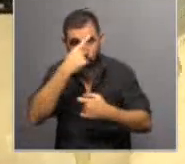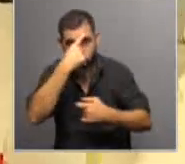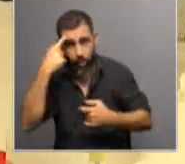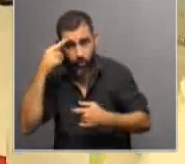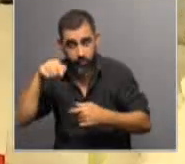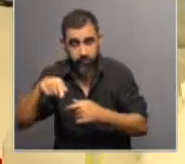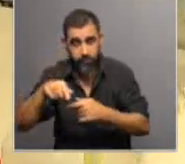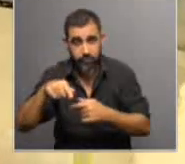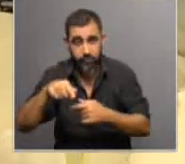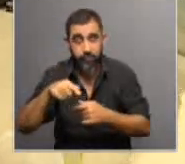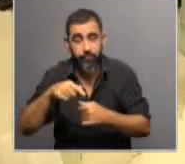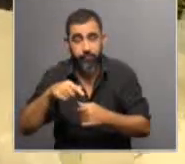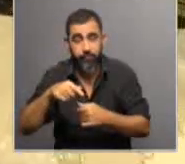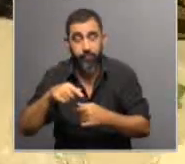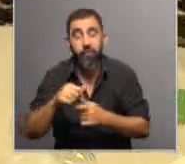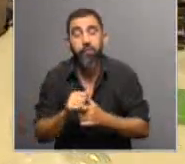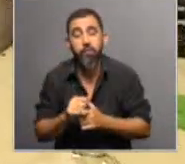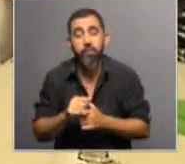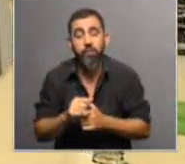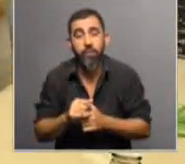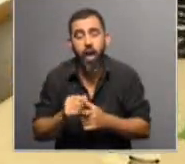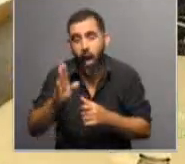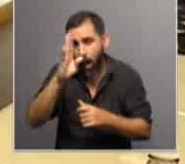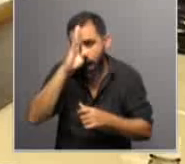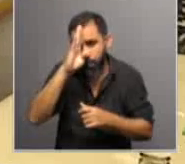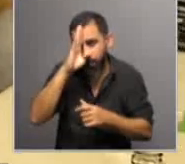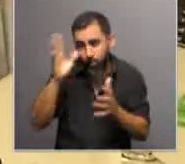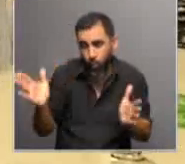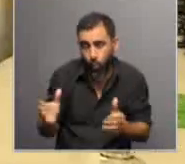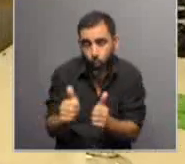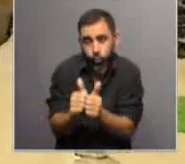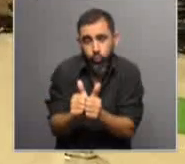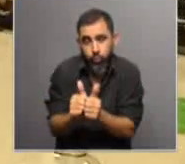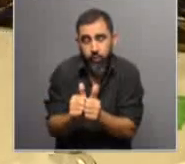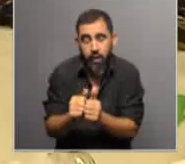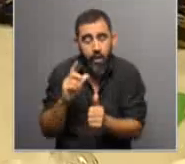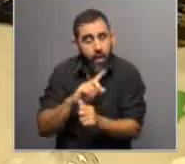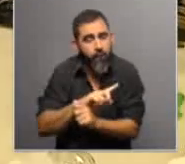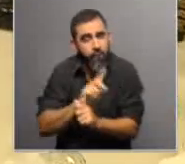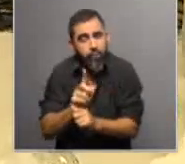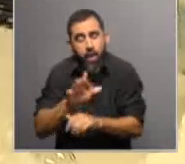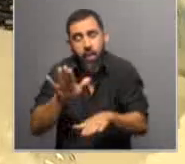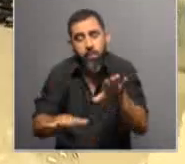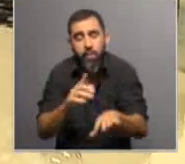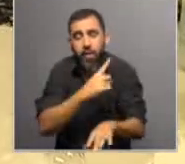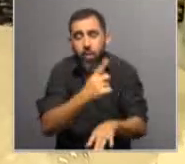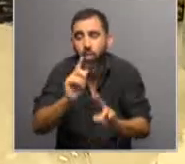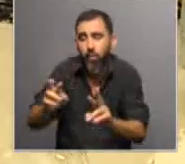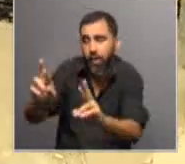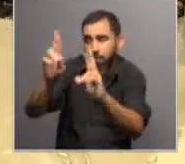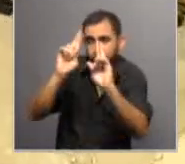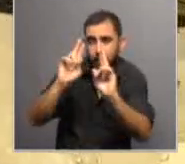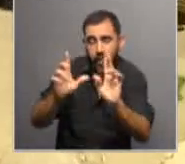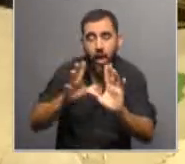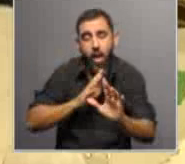el comercial, ¿verdad? Con Gabriel, aprendemos con ellos a que el ritmo realmente es el de uno y que hay que respetarlo y